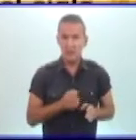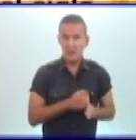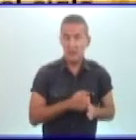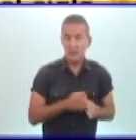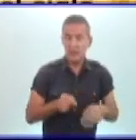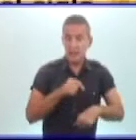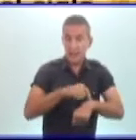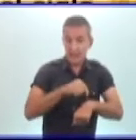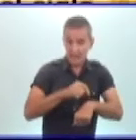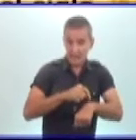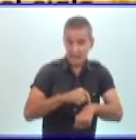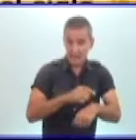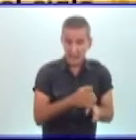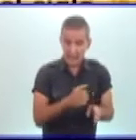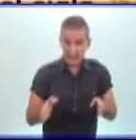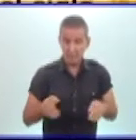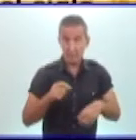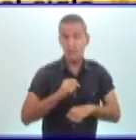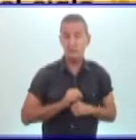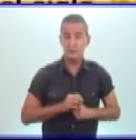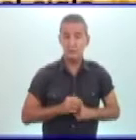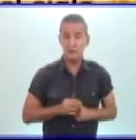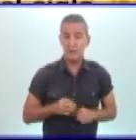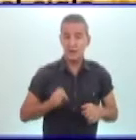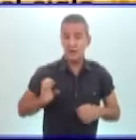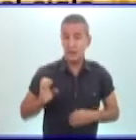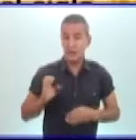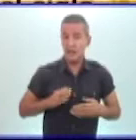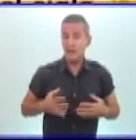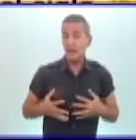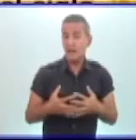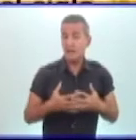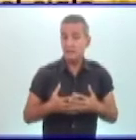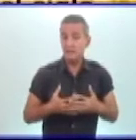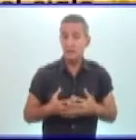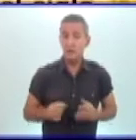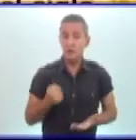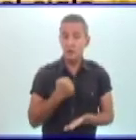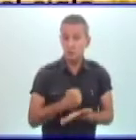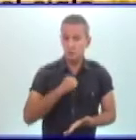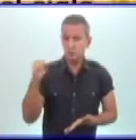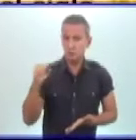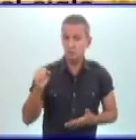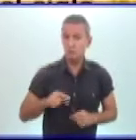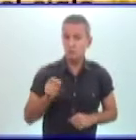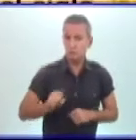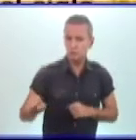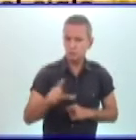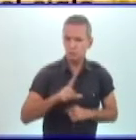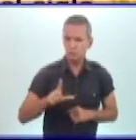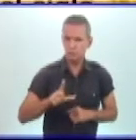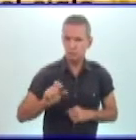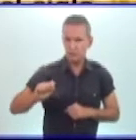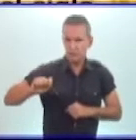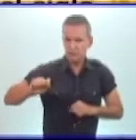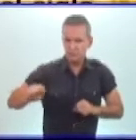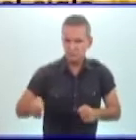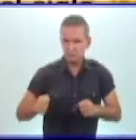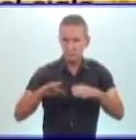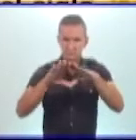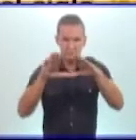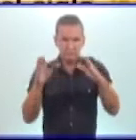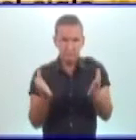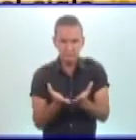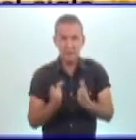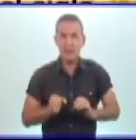de tiempo en el que el capitalismo se desarrolla, triunfa y se establece como sociedad predominantemente a nivel mundial, que